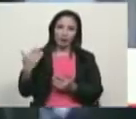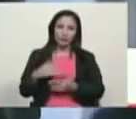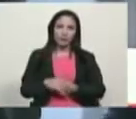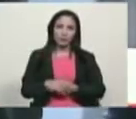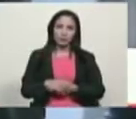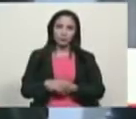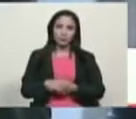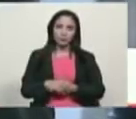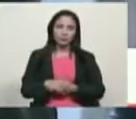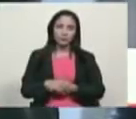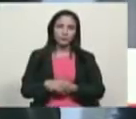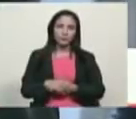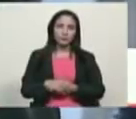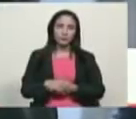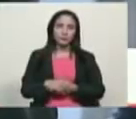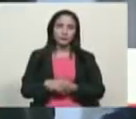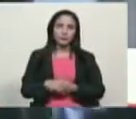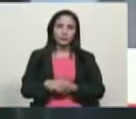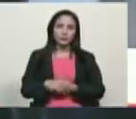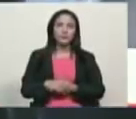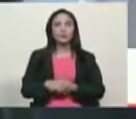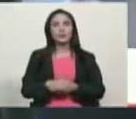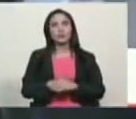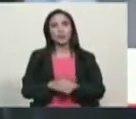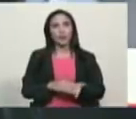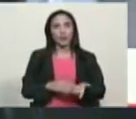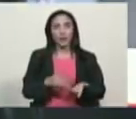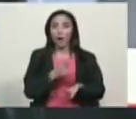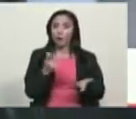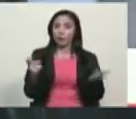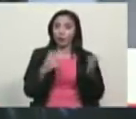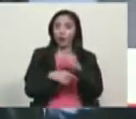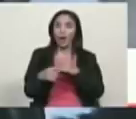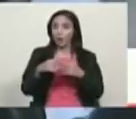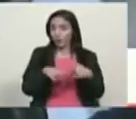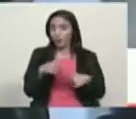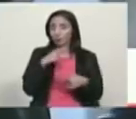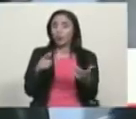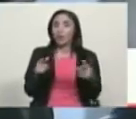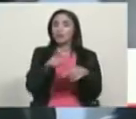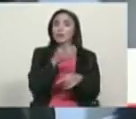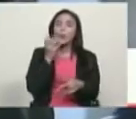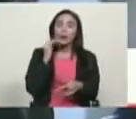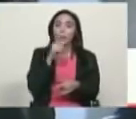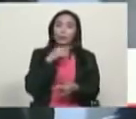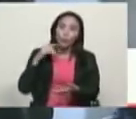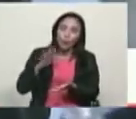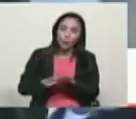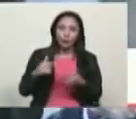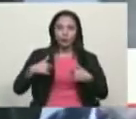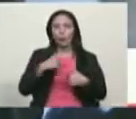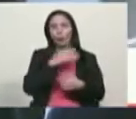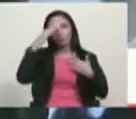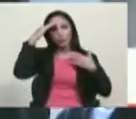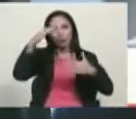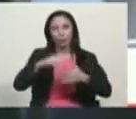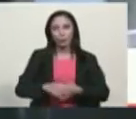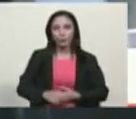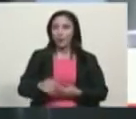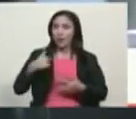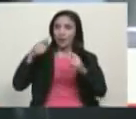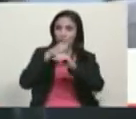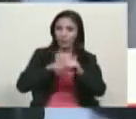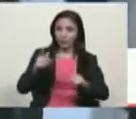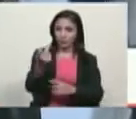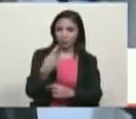al emperador, Ave César, los que van a morir te saludan, dijo Fidel. Dice, la diferencia entre usted y yo es que